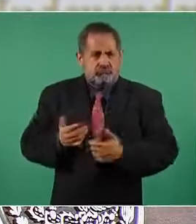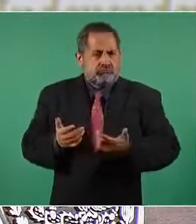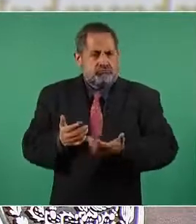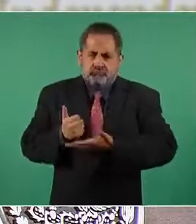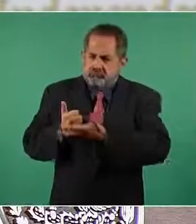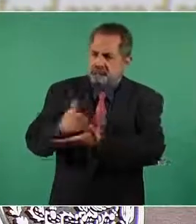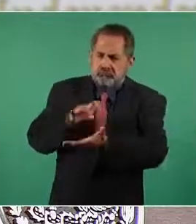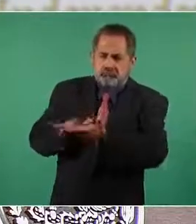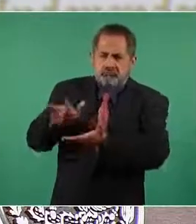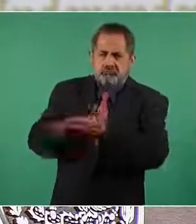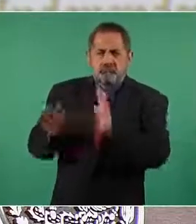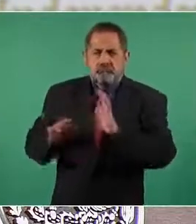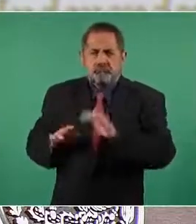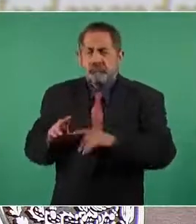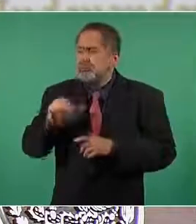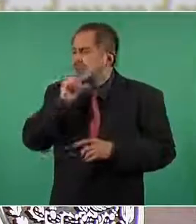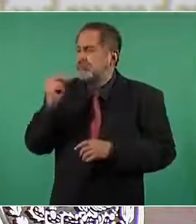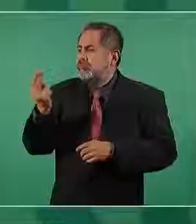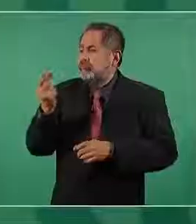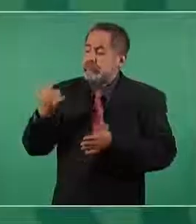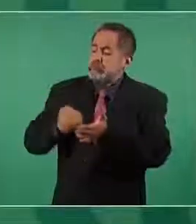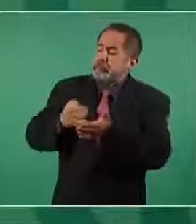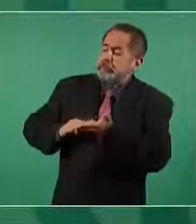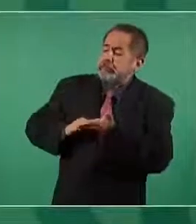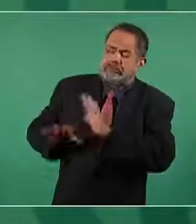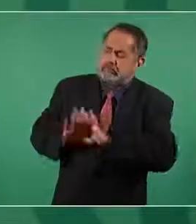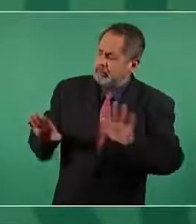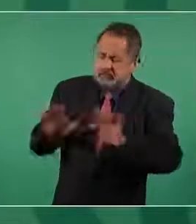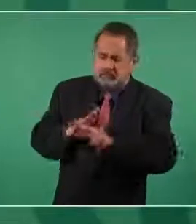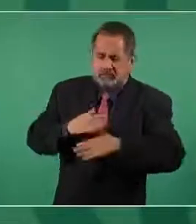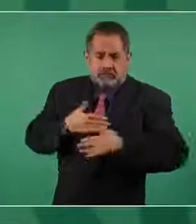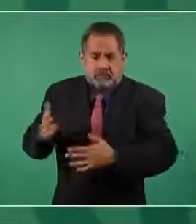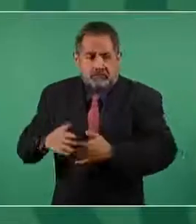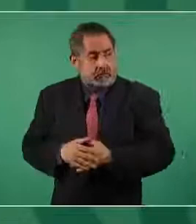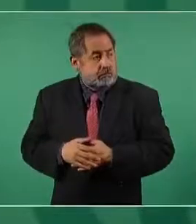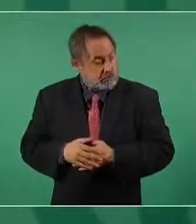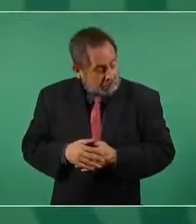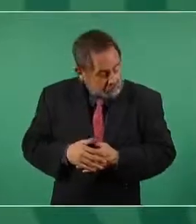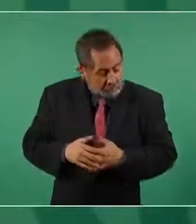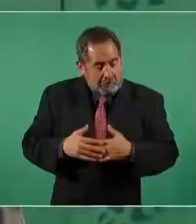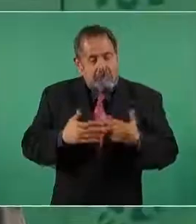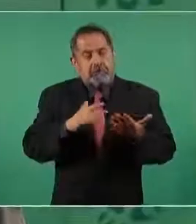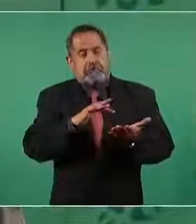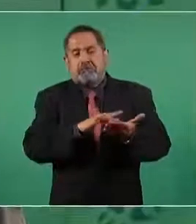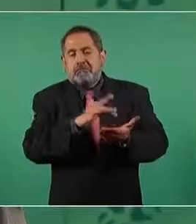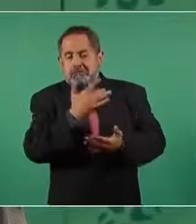de ayudar sin condiciones, cosa que le agradezco mucho,